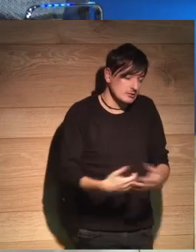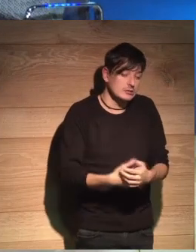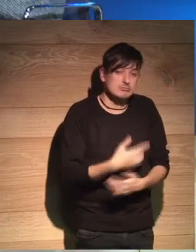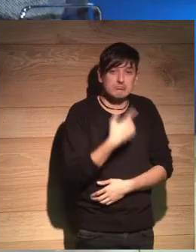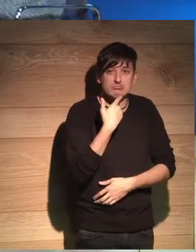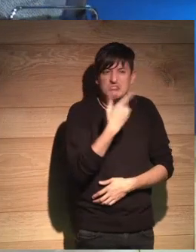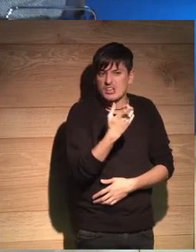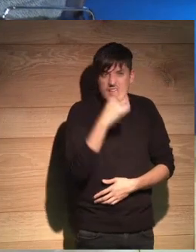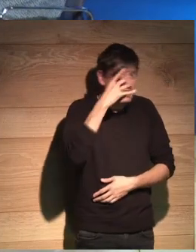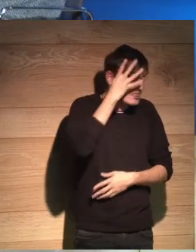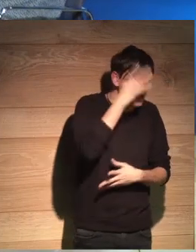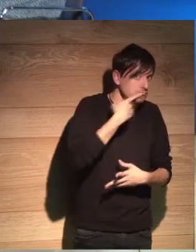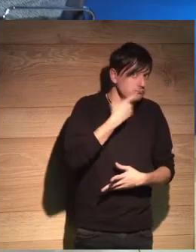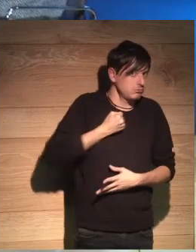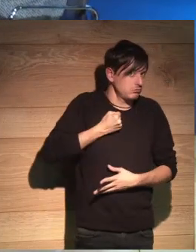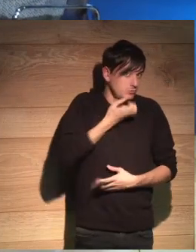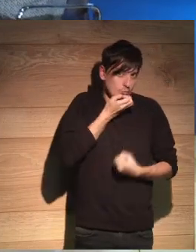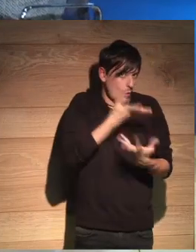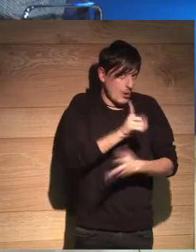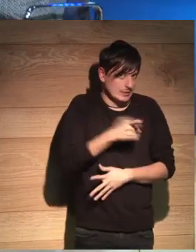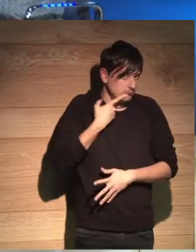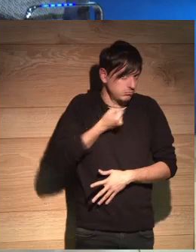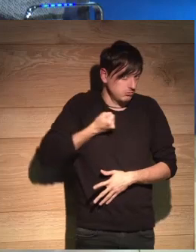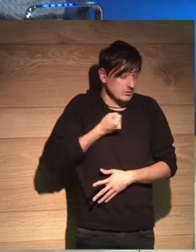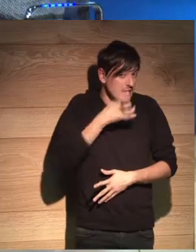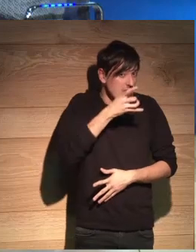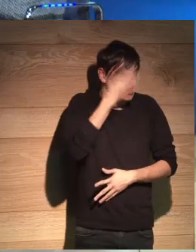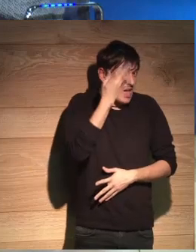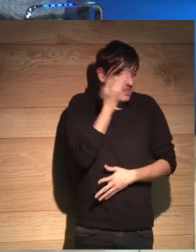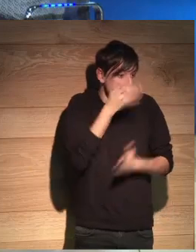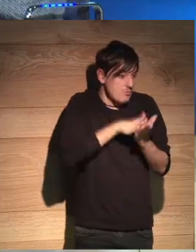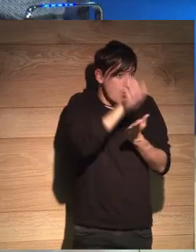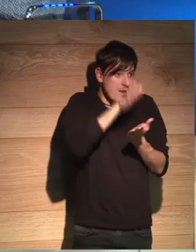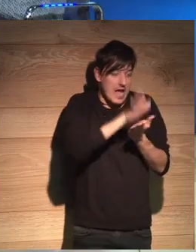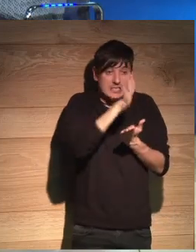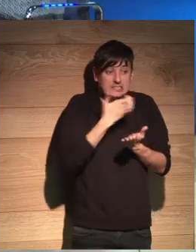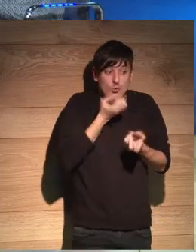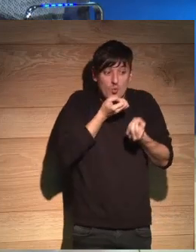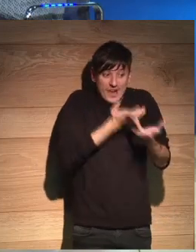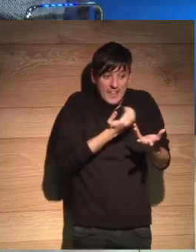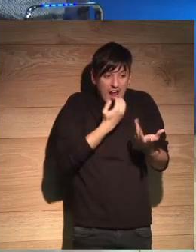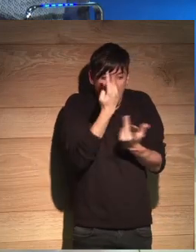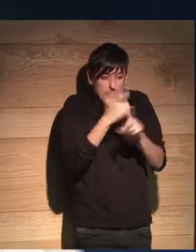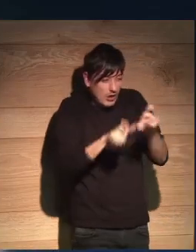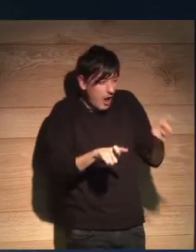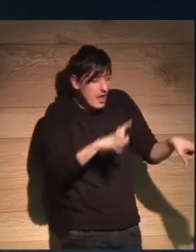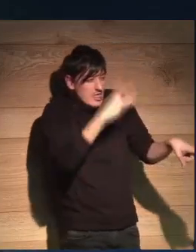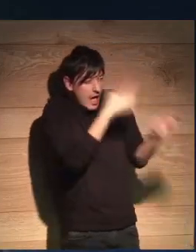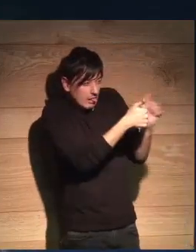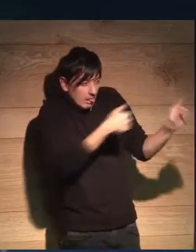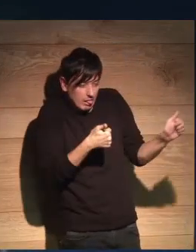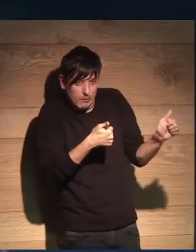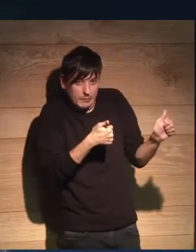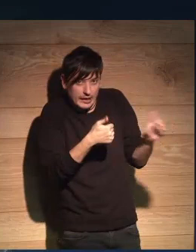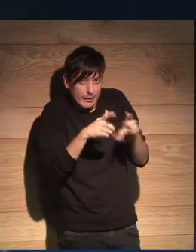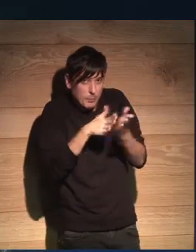se decía, no cuentes las ideas, porque las ideas tenemos que publicarlas, y como las cuentes, puede haber alguien que te puede pillar la idea y entonces te la quita y